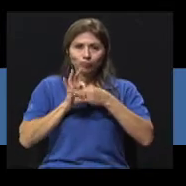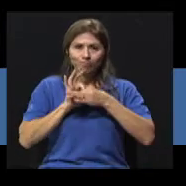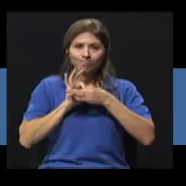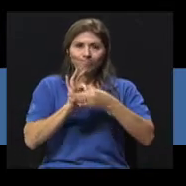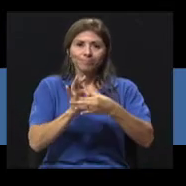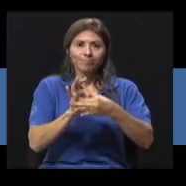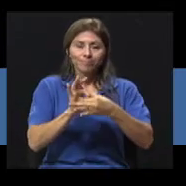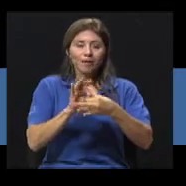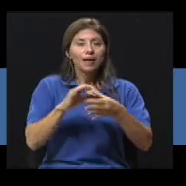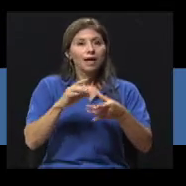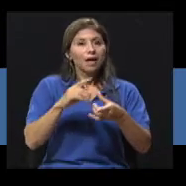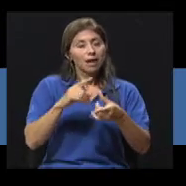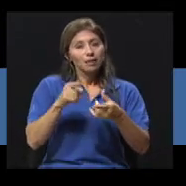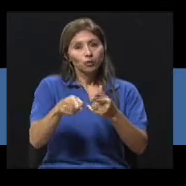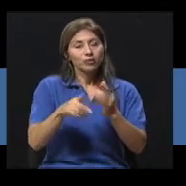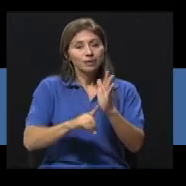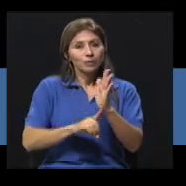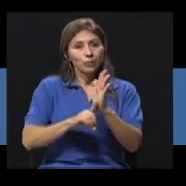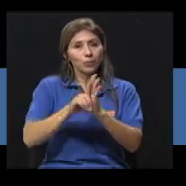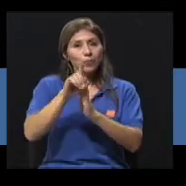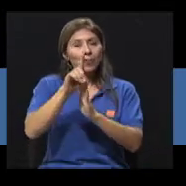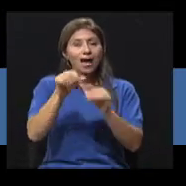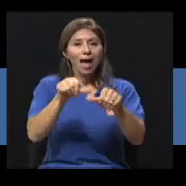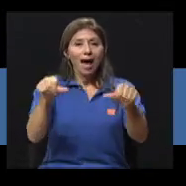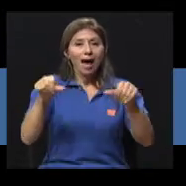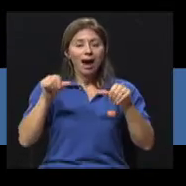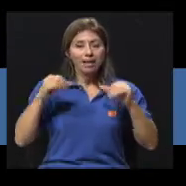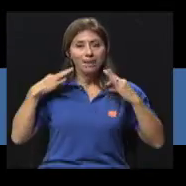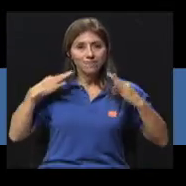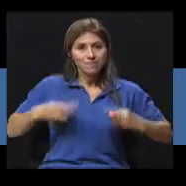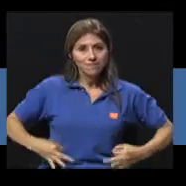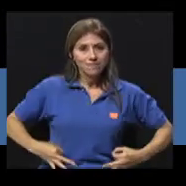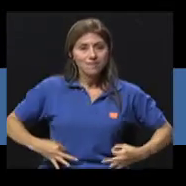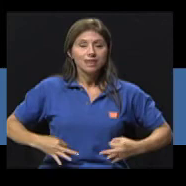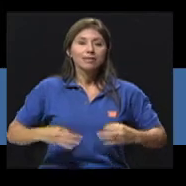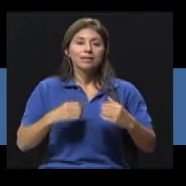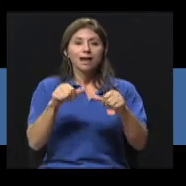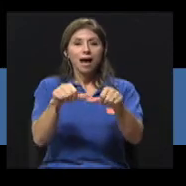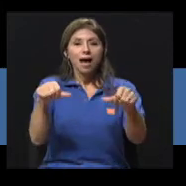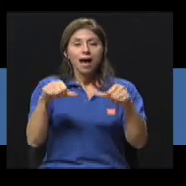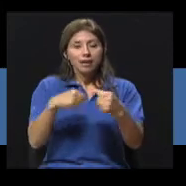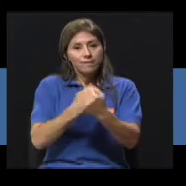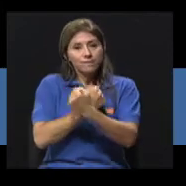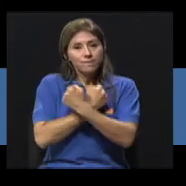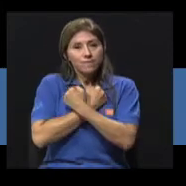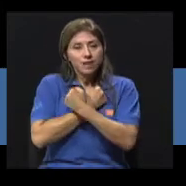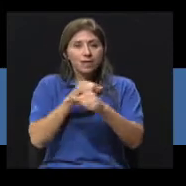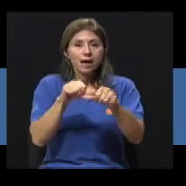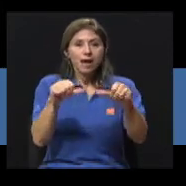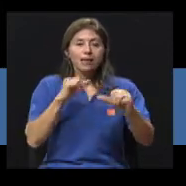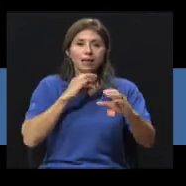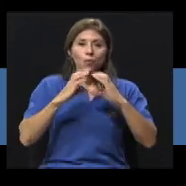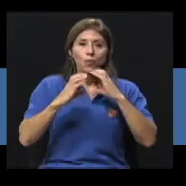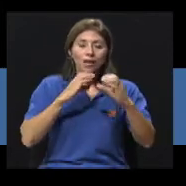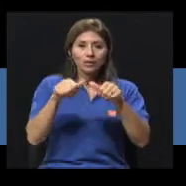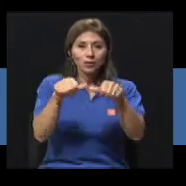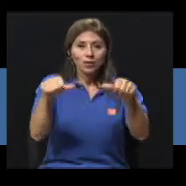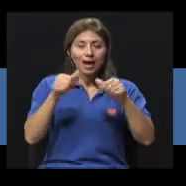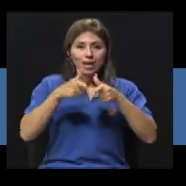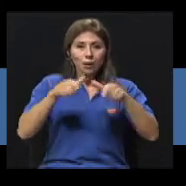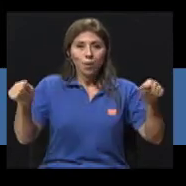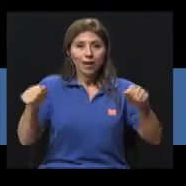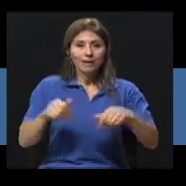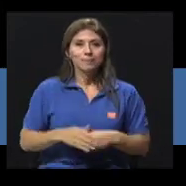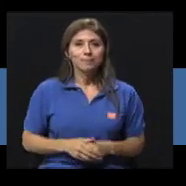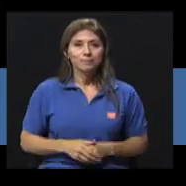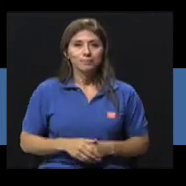con papá y con mamá. Entonces desarrollamos áreas físicas, afectivas, de comunicación